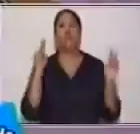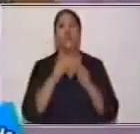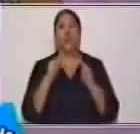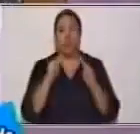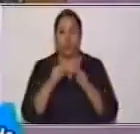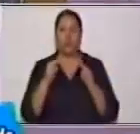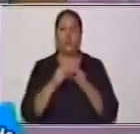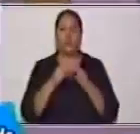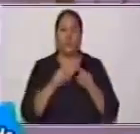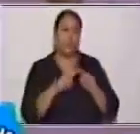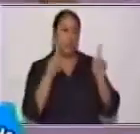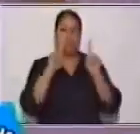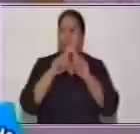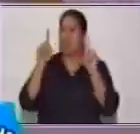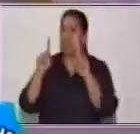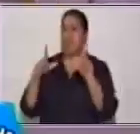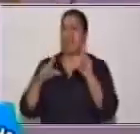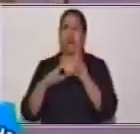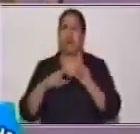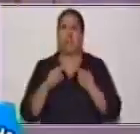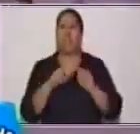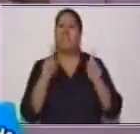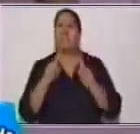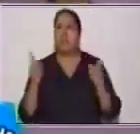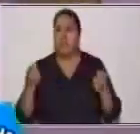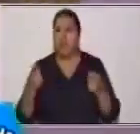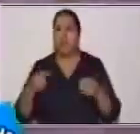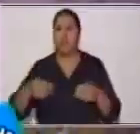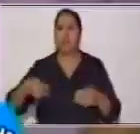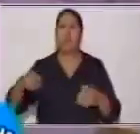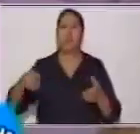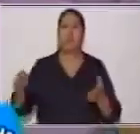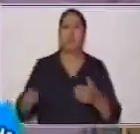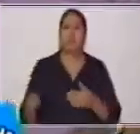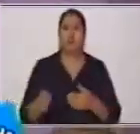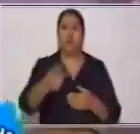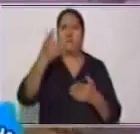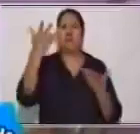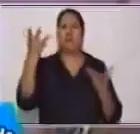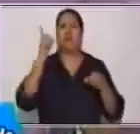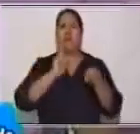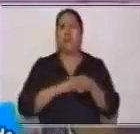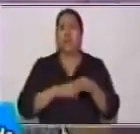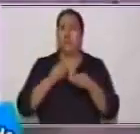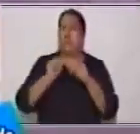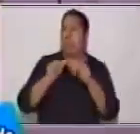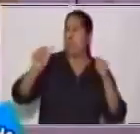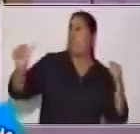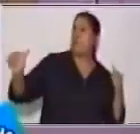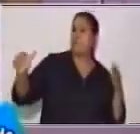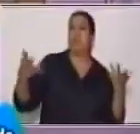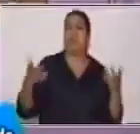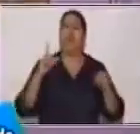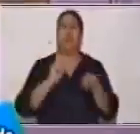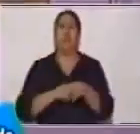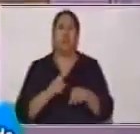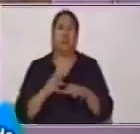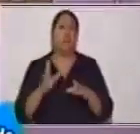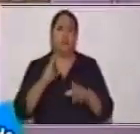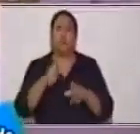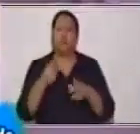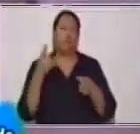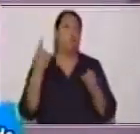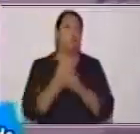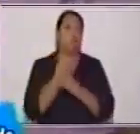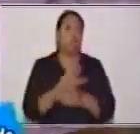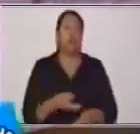trabajar con distintas letras para distintas razones, velocidad, tiempo, distancia, y debes de irte acostumbrando a usar variedad de